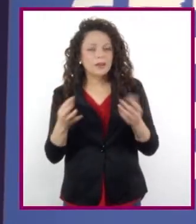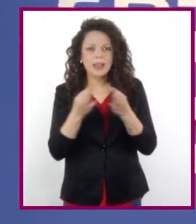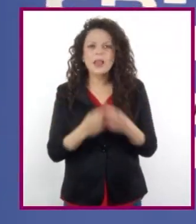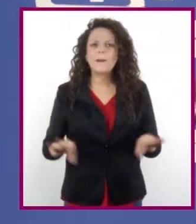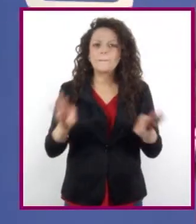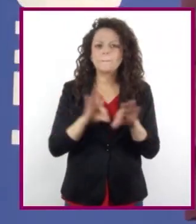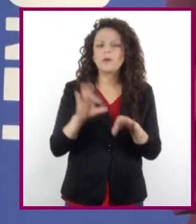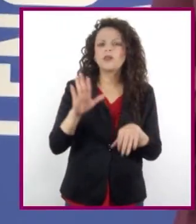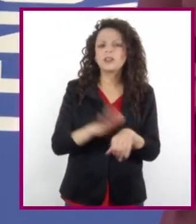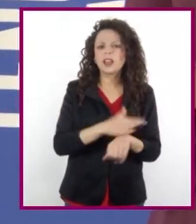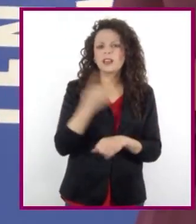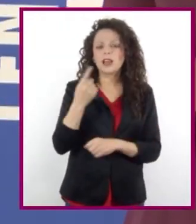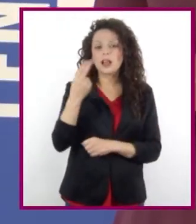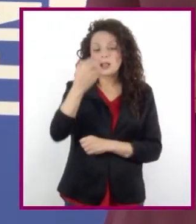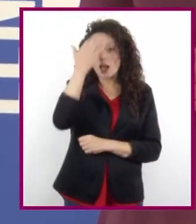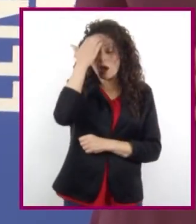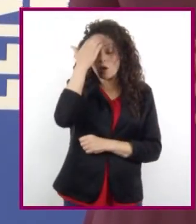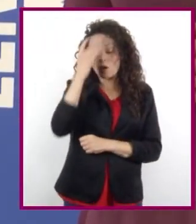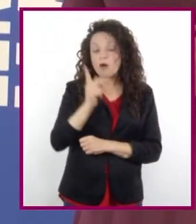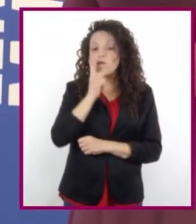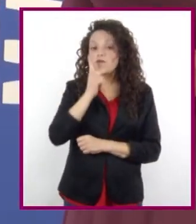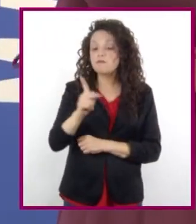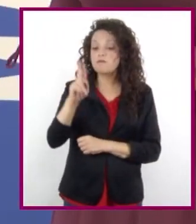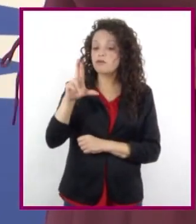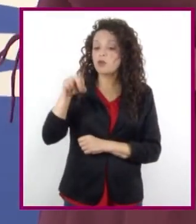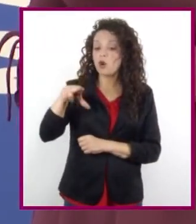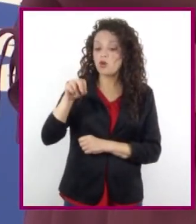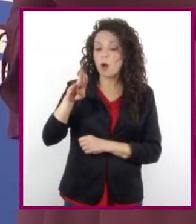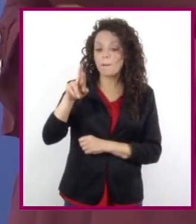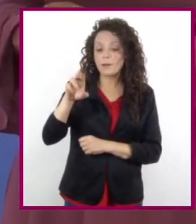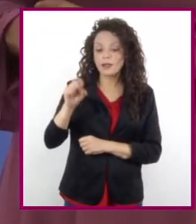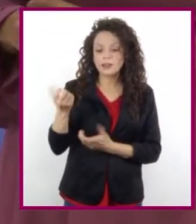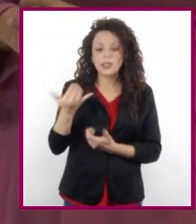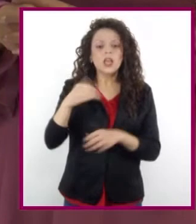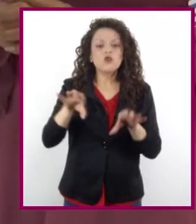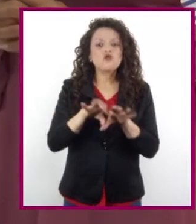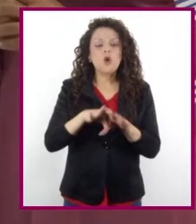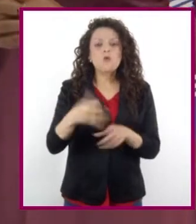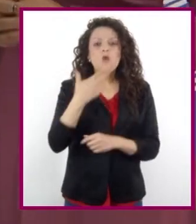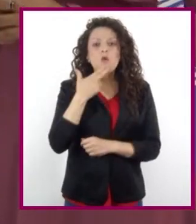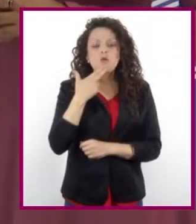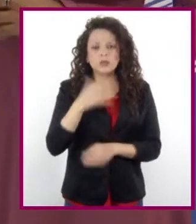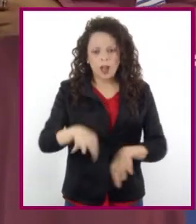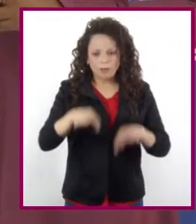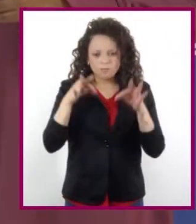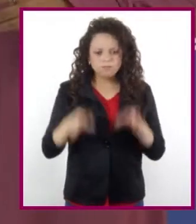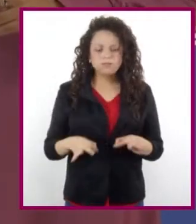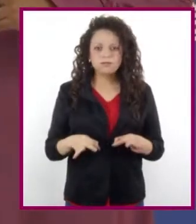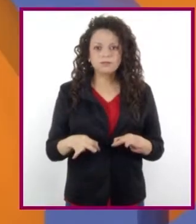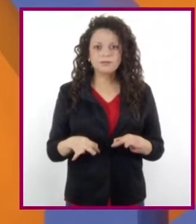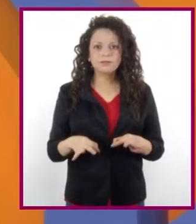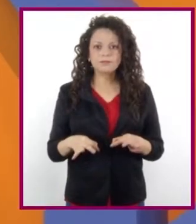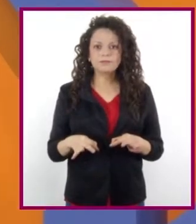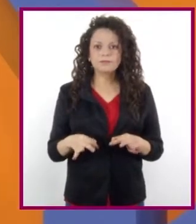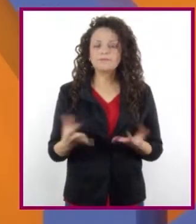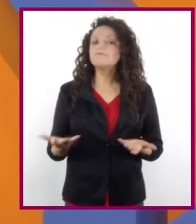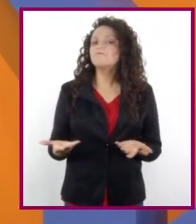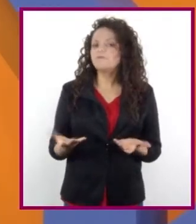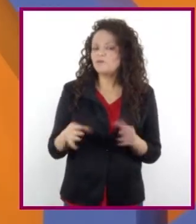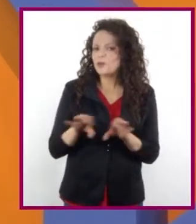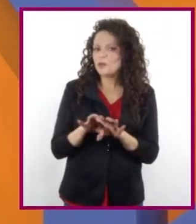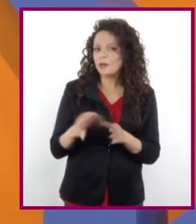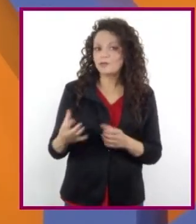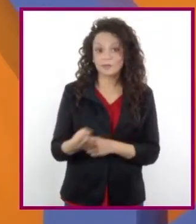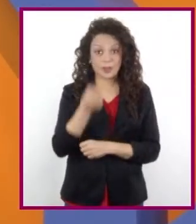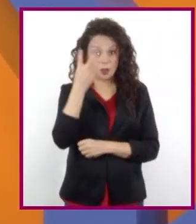que conozcamos los pronombres? ¿Y cómo podemos usarlos de manera efectiva? Esas son dos